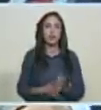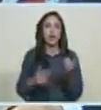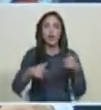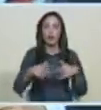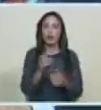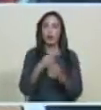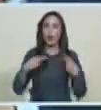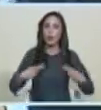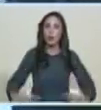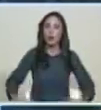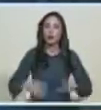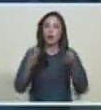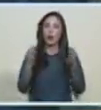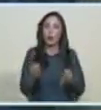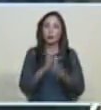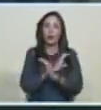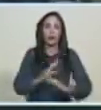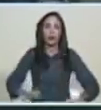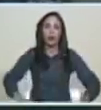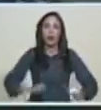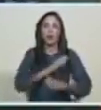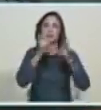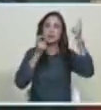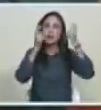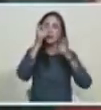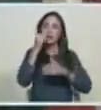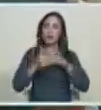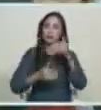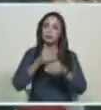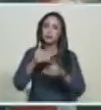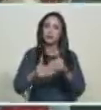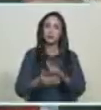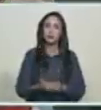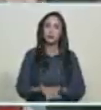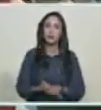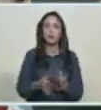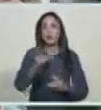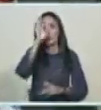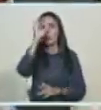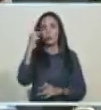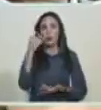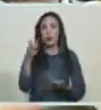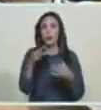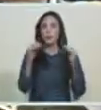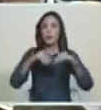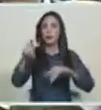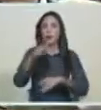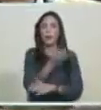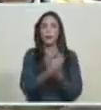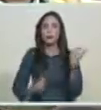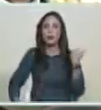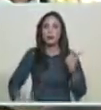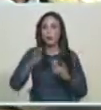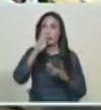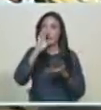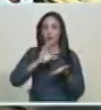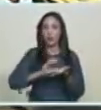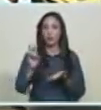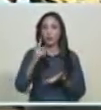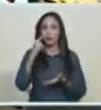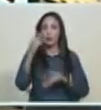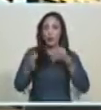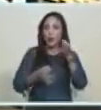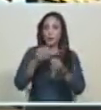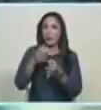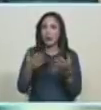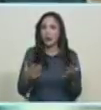cristiana, justa, chavista y proletaria. No sé si el presidente del Banco Central puede complementar alguna otra idea, presidente. Muy importante, el